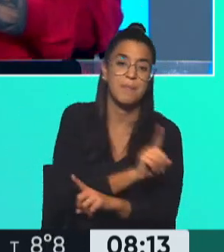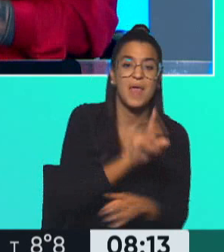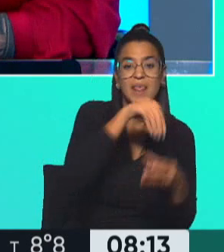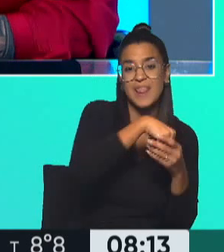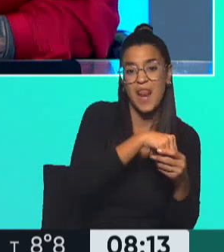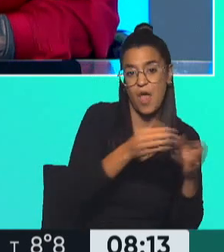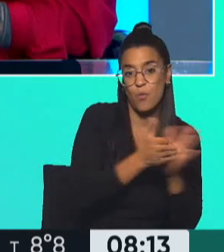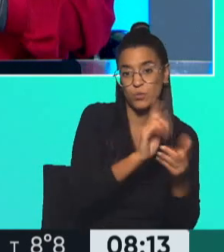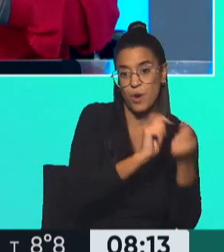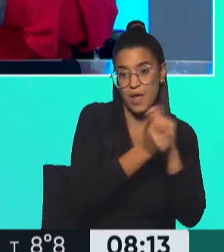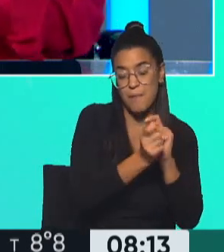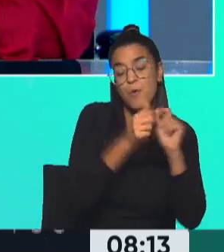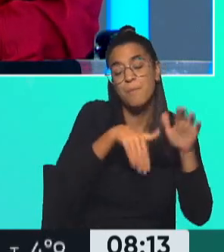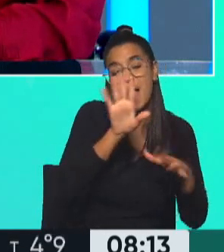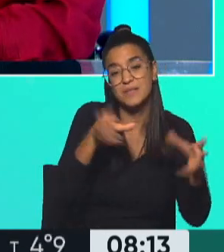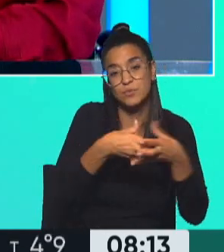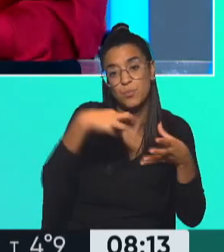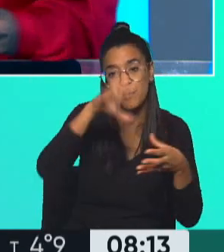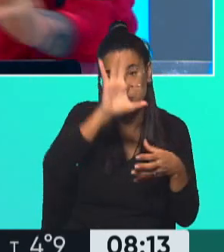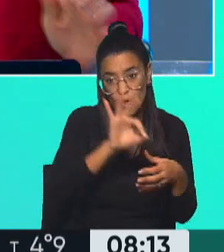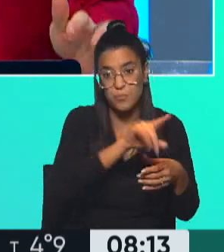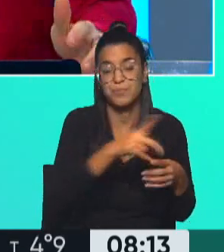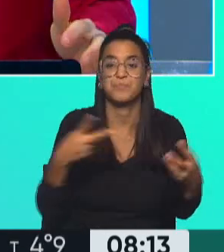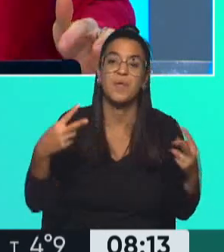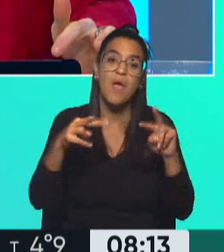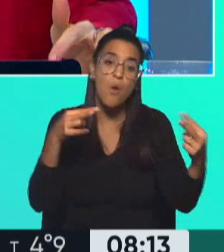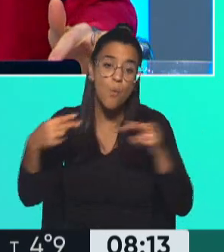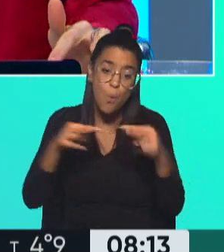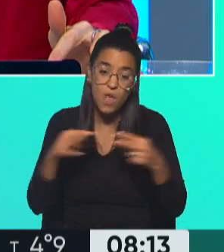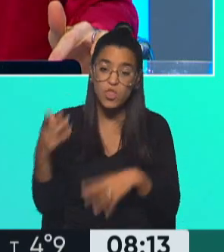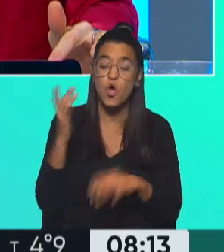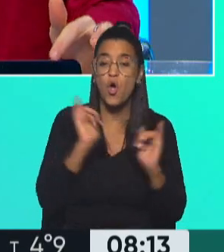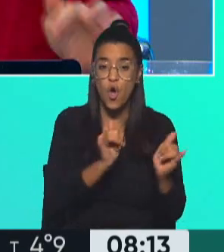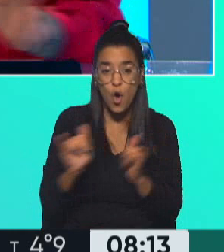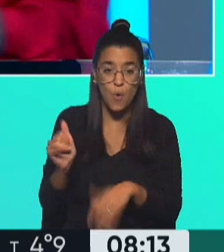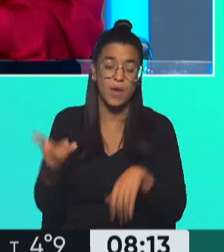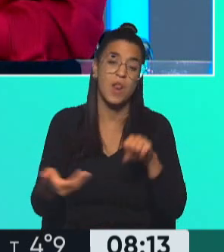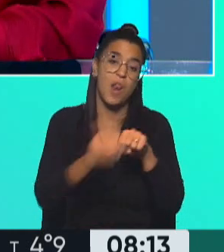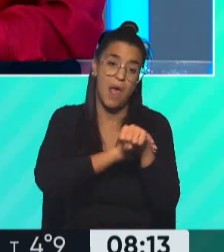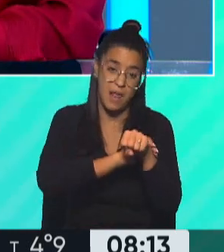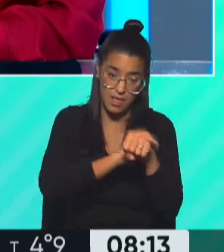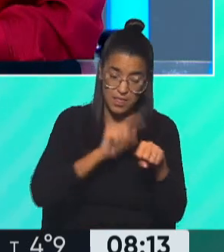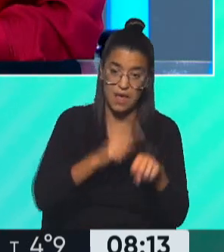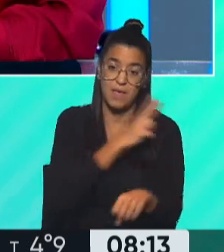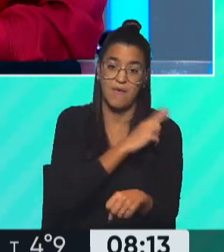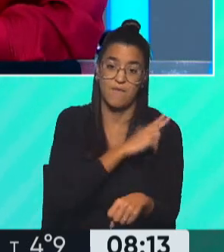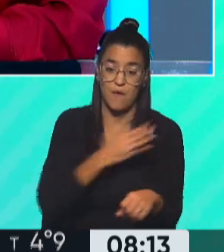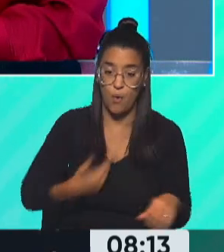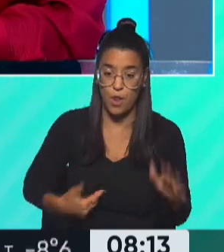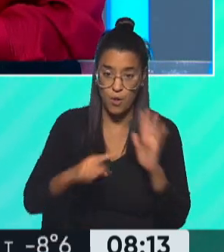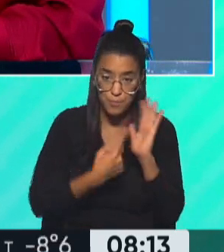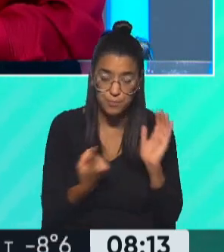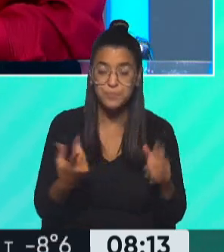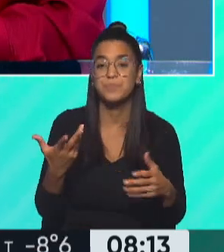el cambio y en particular en el pro en un encuentro con jóvenes horacio rodríguez larreta el jefe de gobierno porteño en el encuentro de